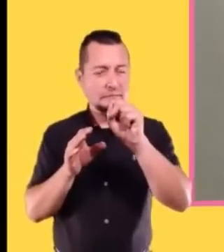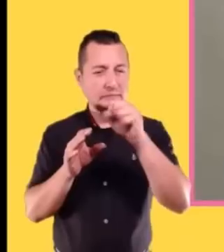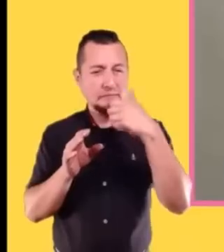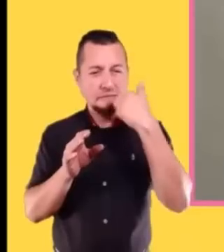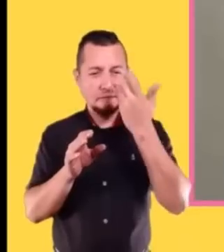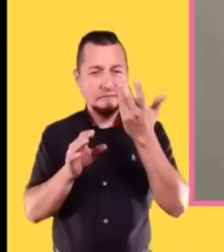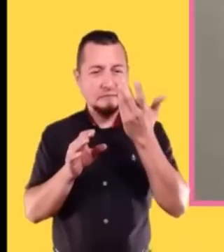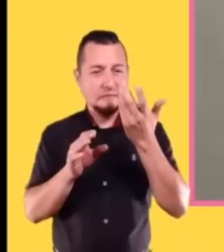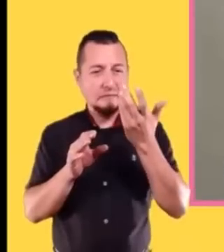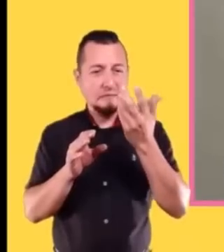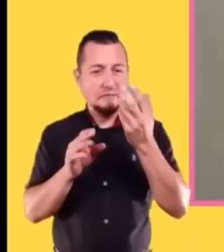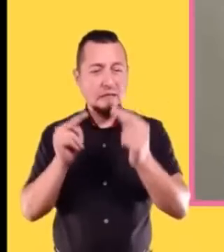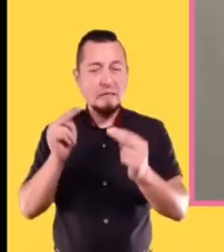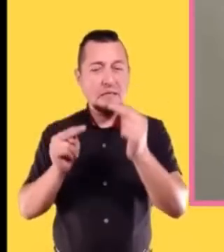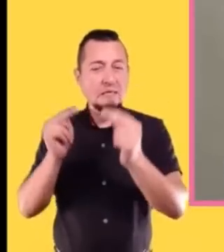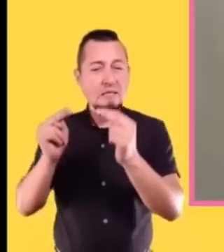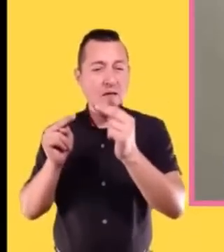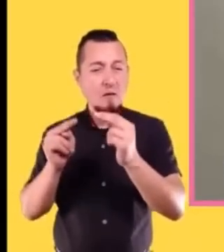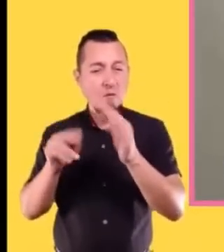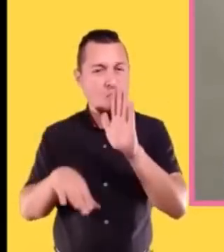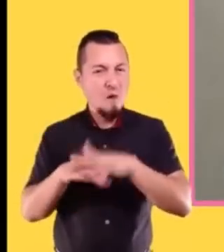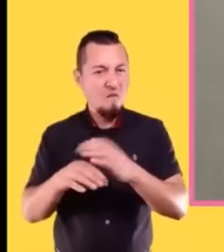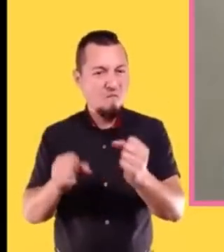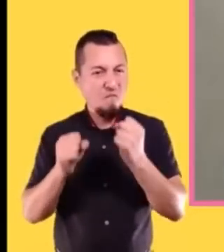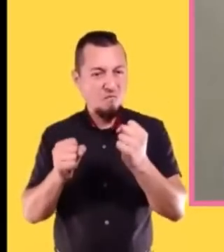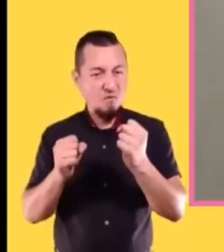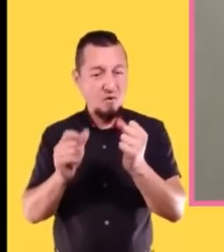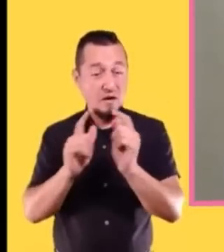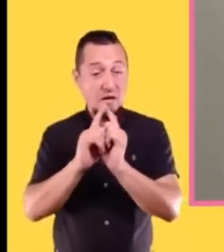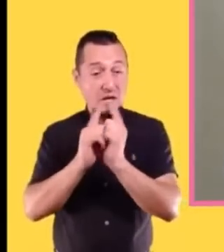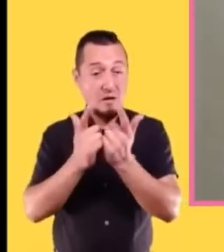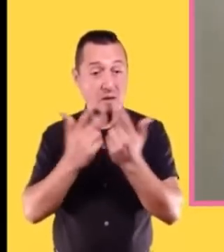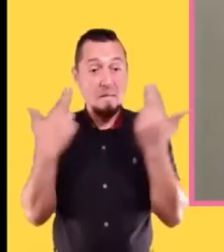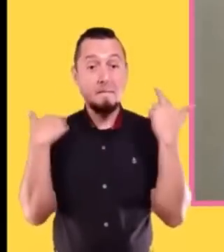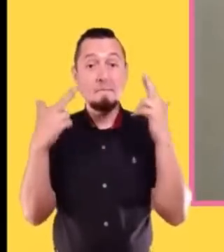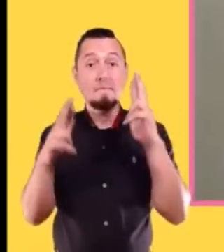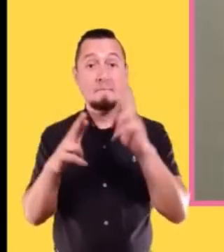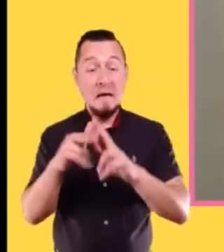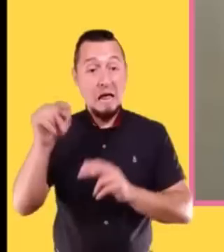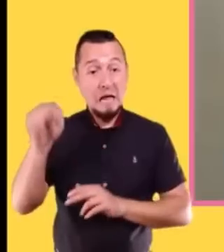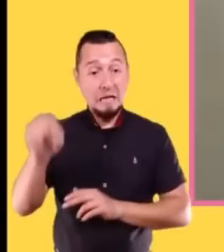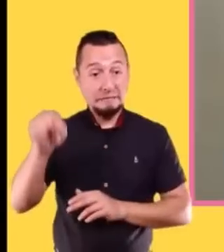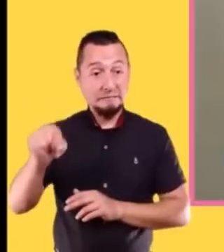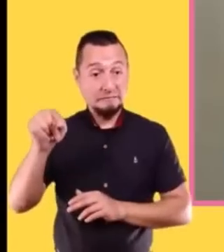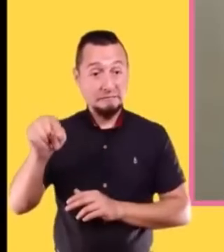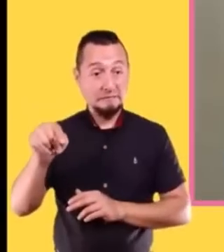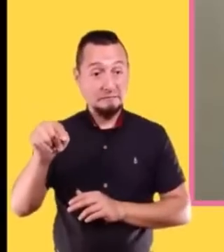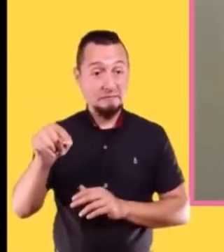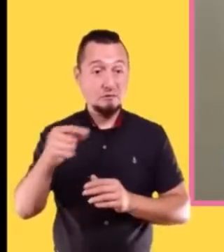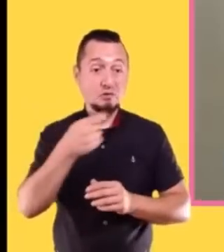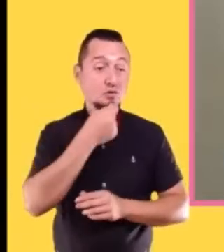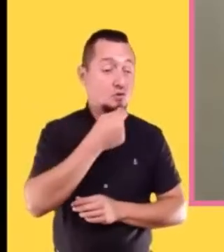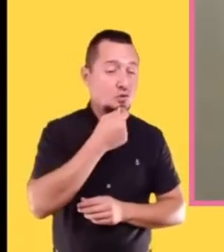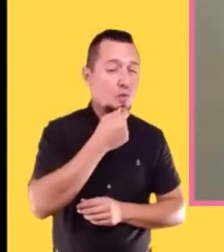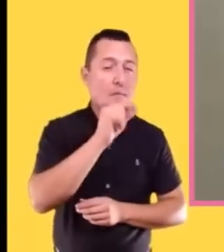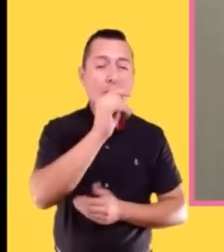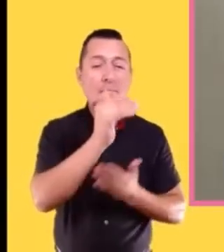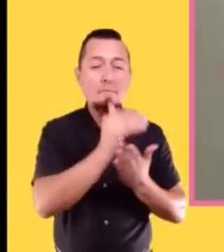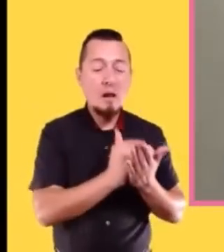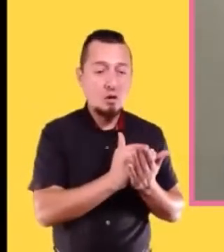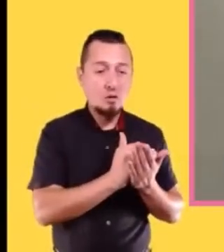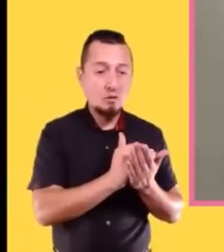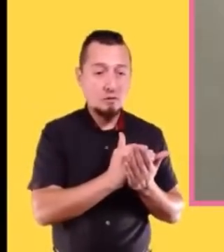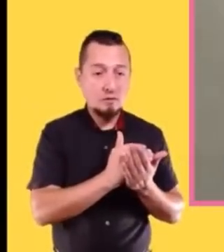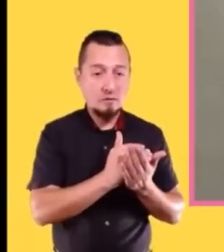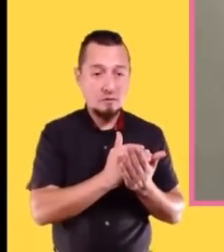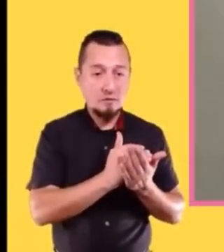nivel de adoctrinamiento más marcado es en los libros de los maestros y las maestras, más que el de los niños, en